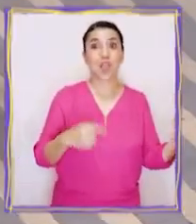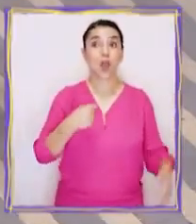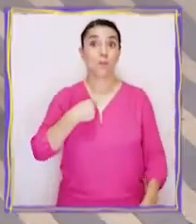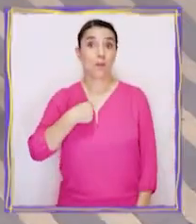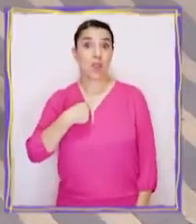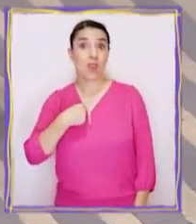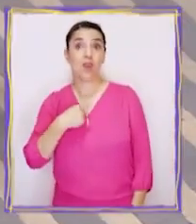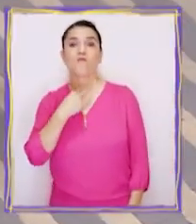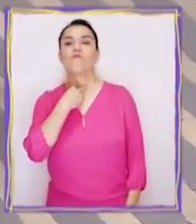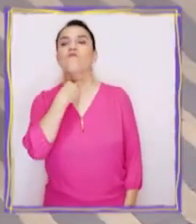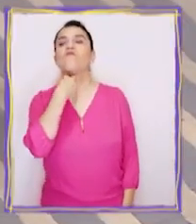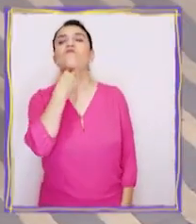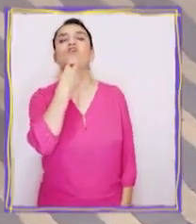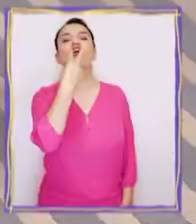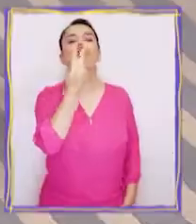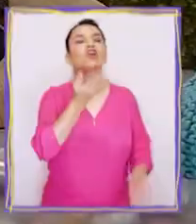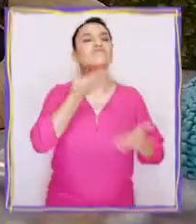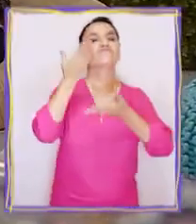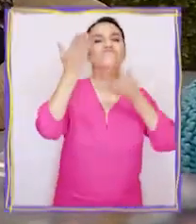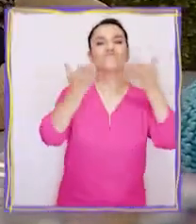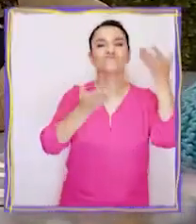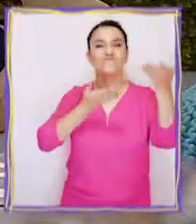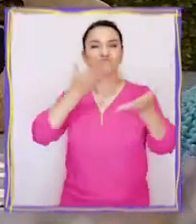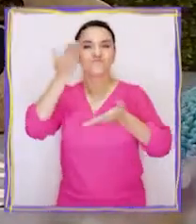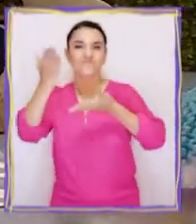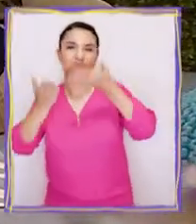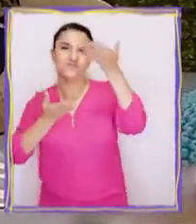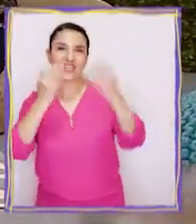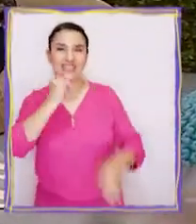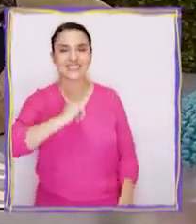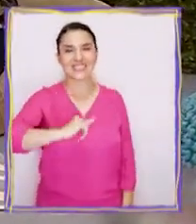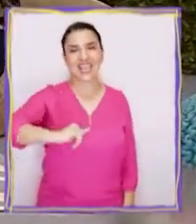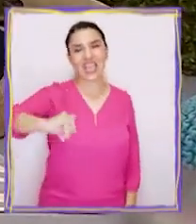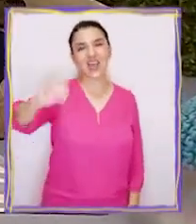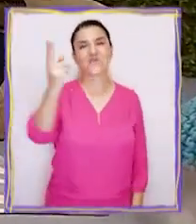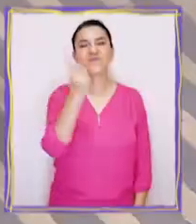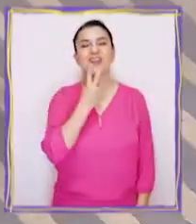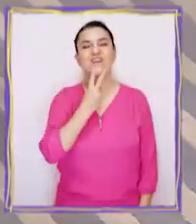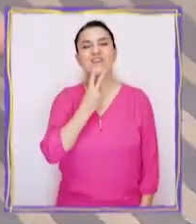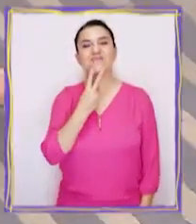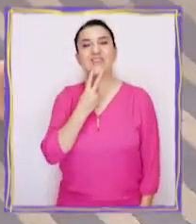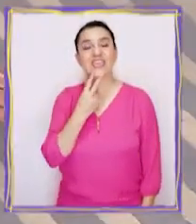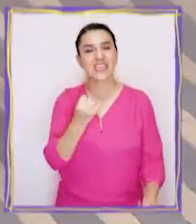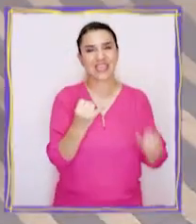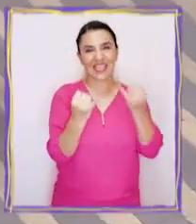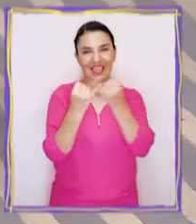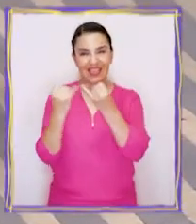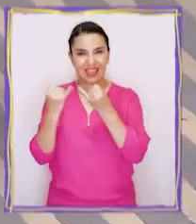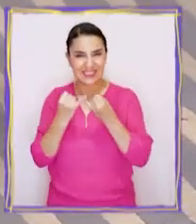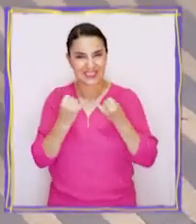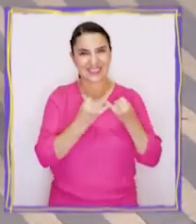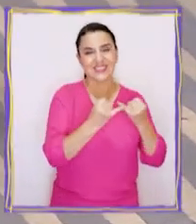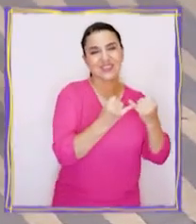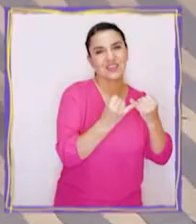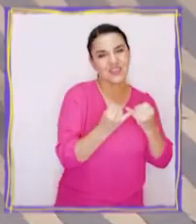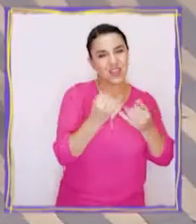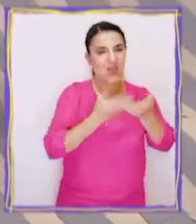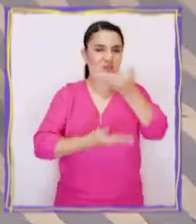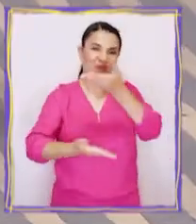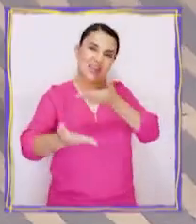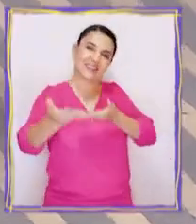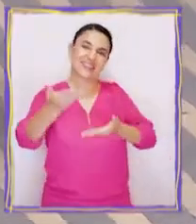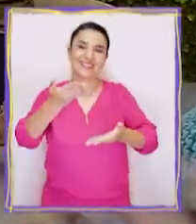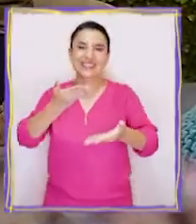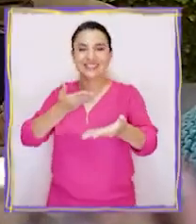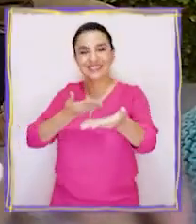Con mi voz cantante siempre de vivir y con amigos